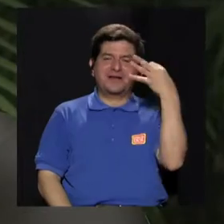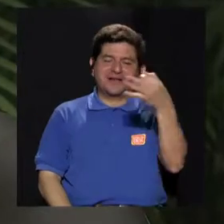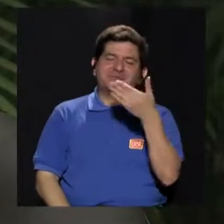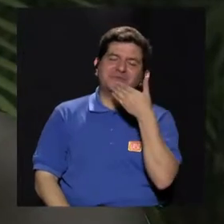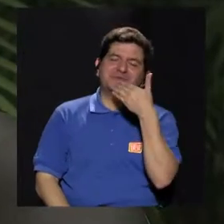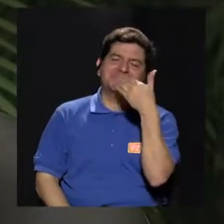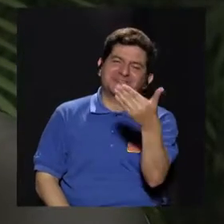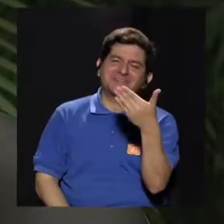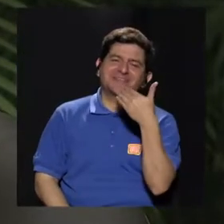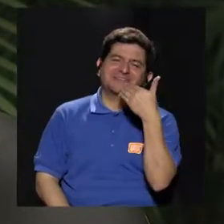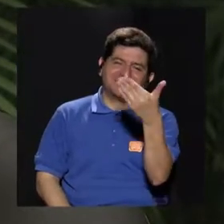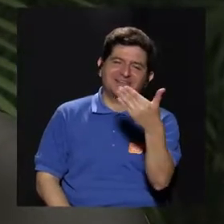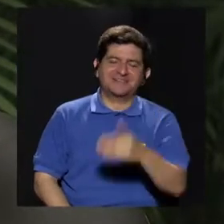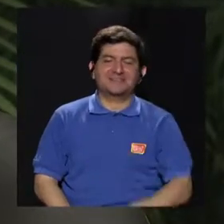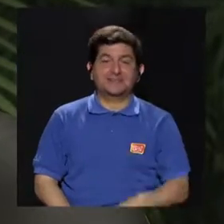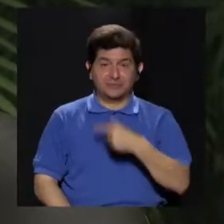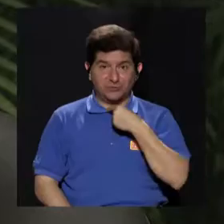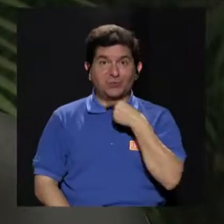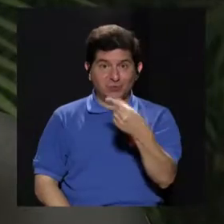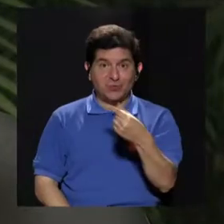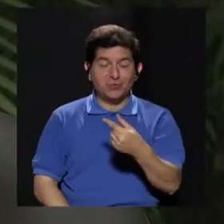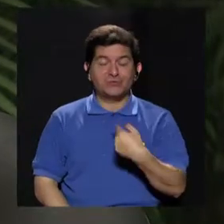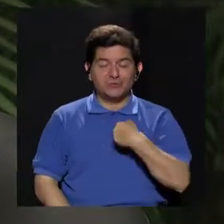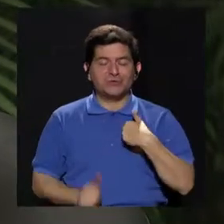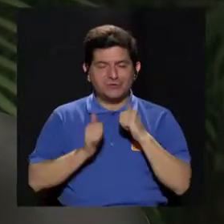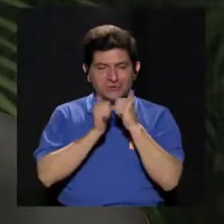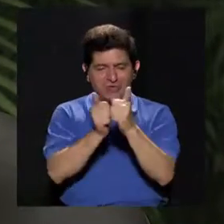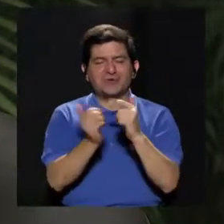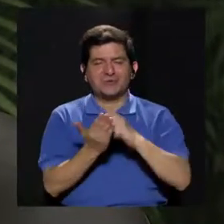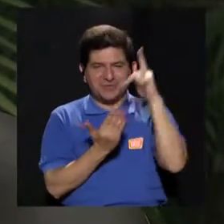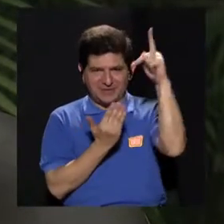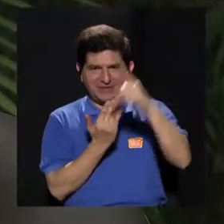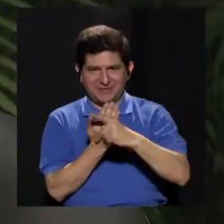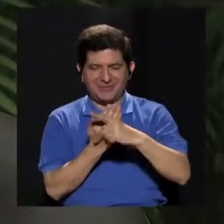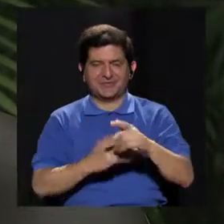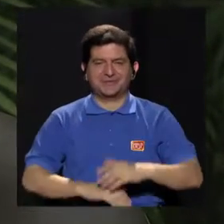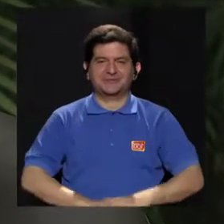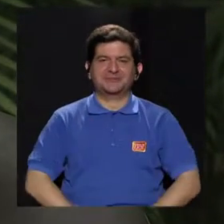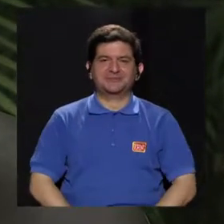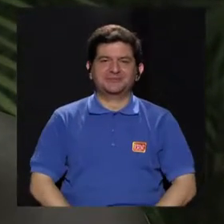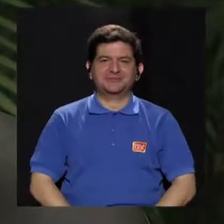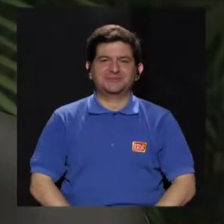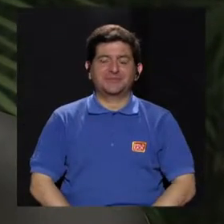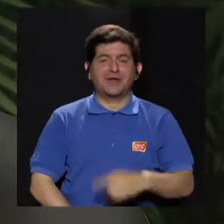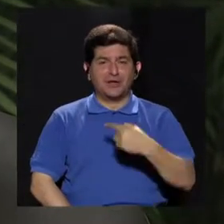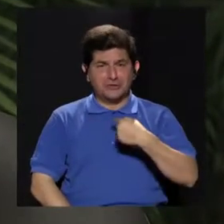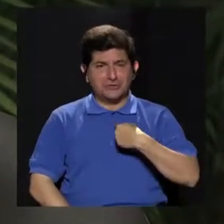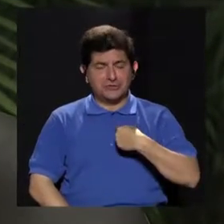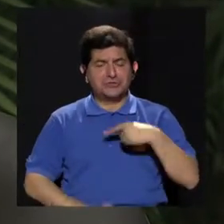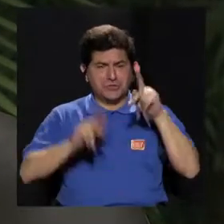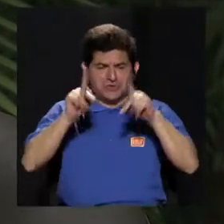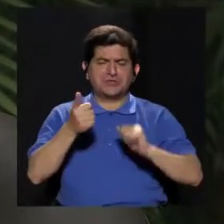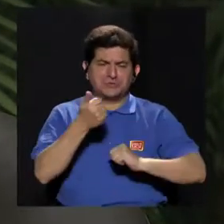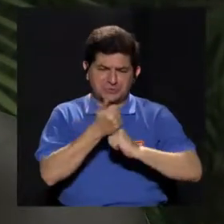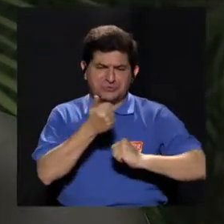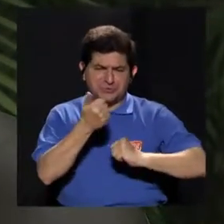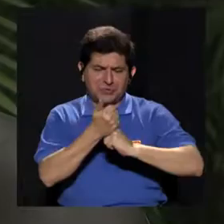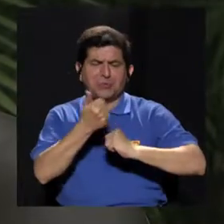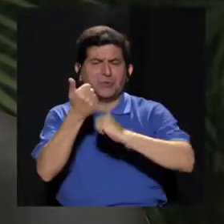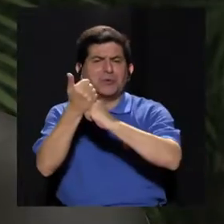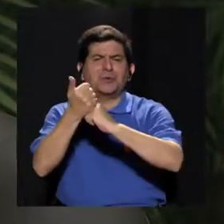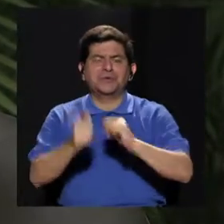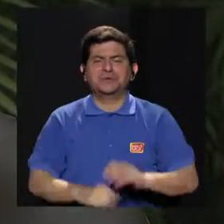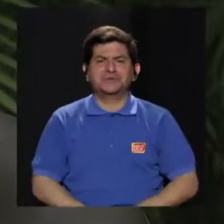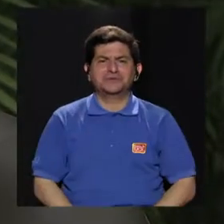Muchas gracias, muchas gracias, muchas gracias. Ha sido un gusto poderlos acompañar en el programa. Yo soy de las que